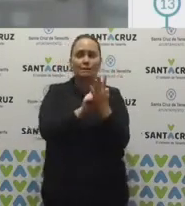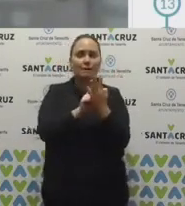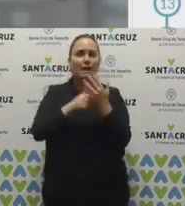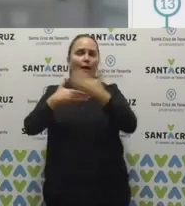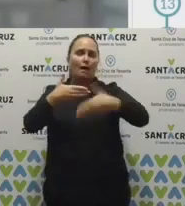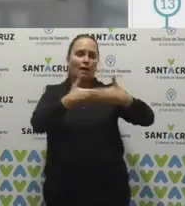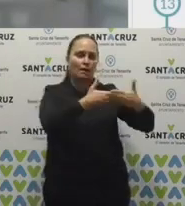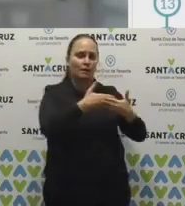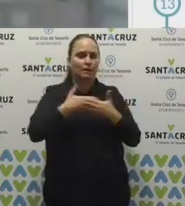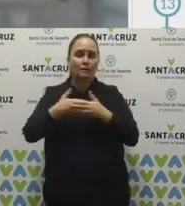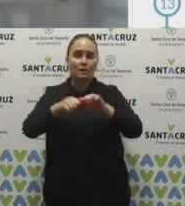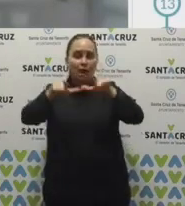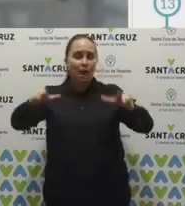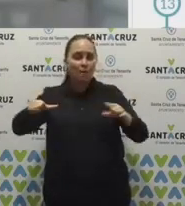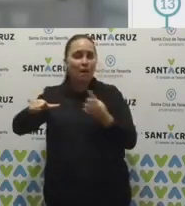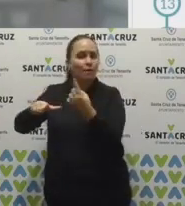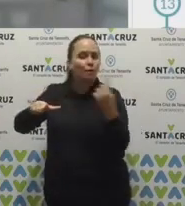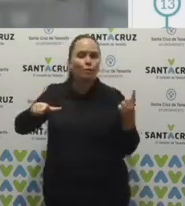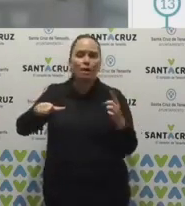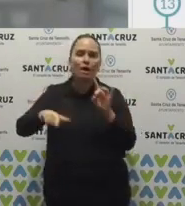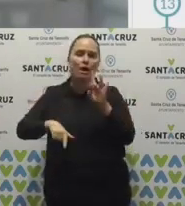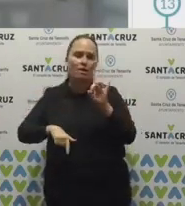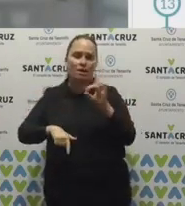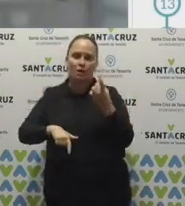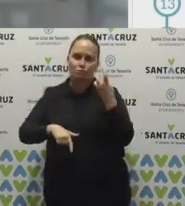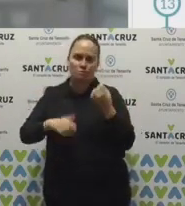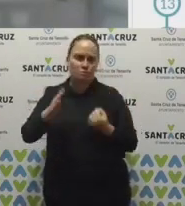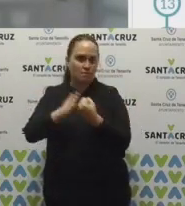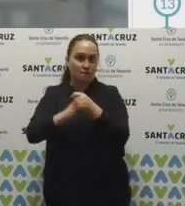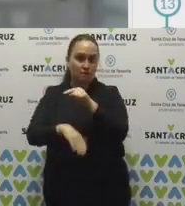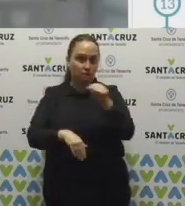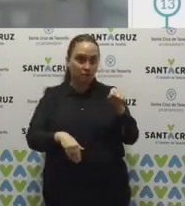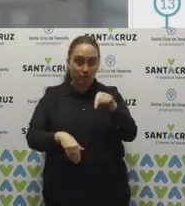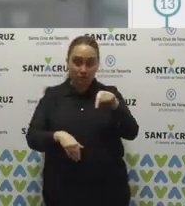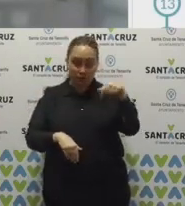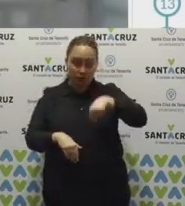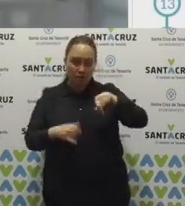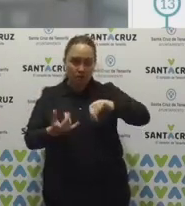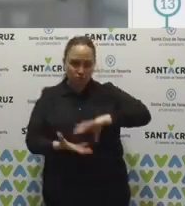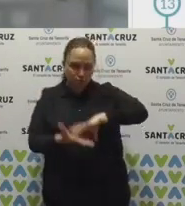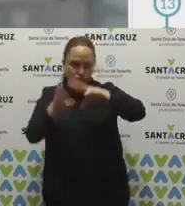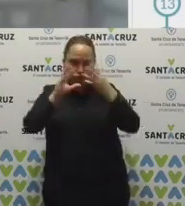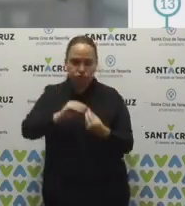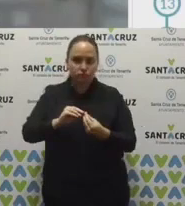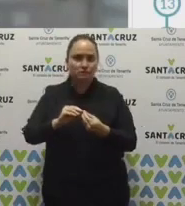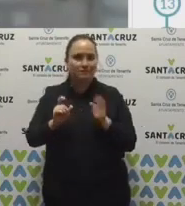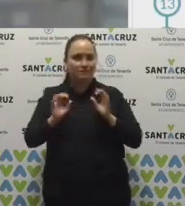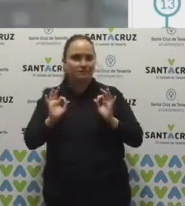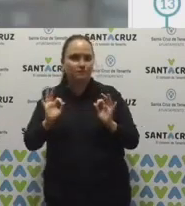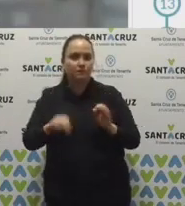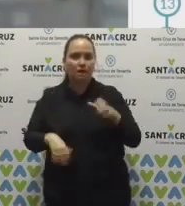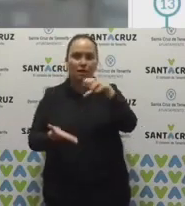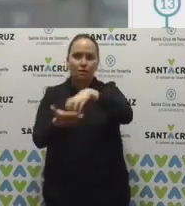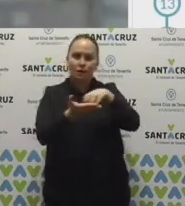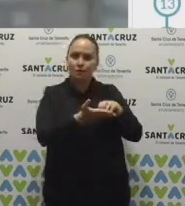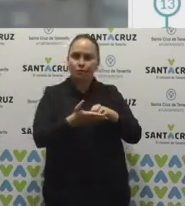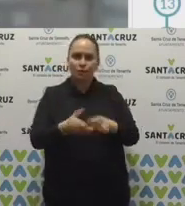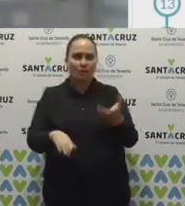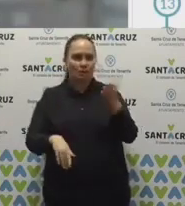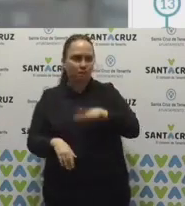1 la dificultad de llevar a cabo esta medida en los centros públicos de infantil y primaria de un territorio